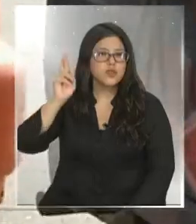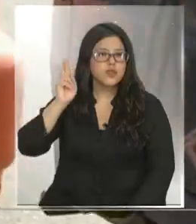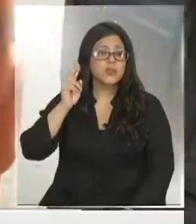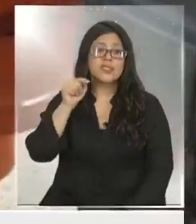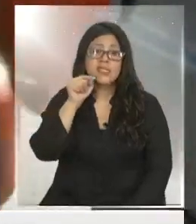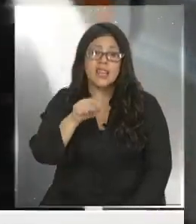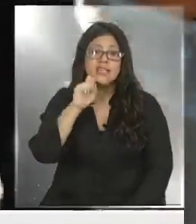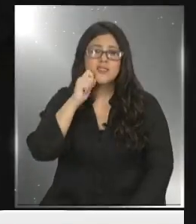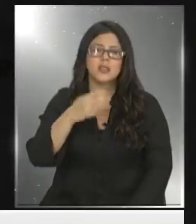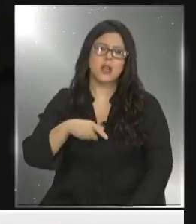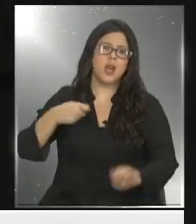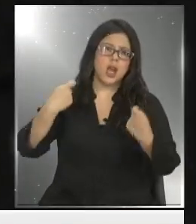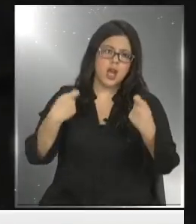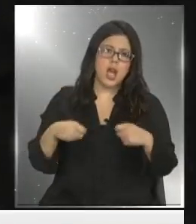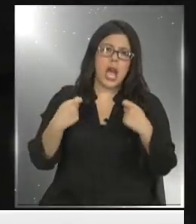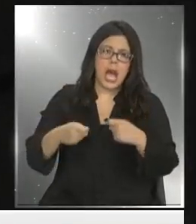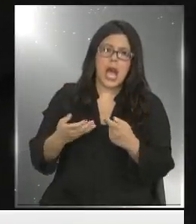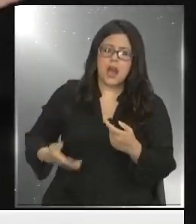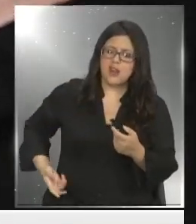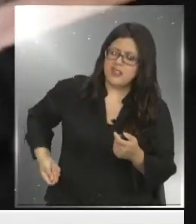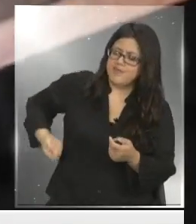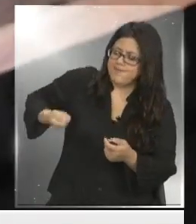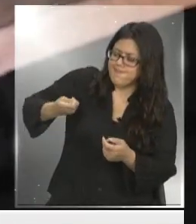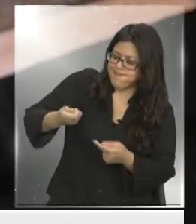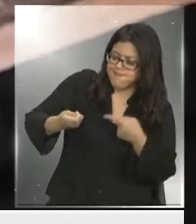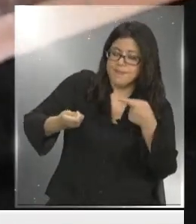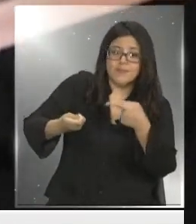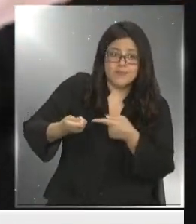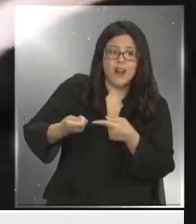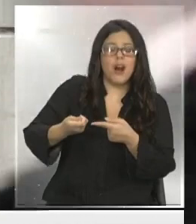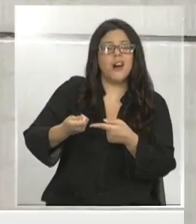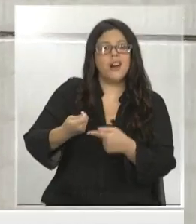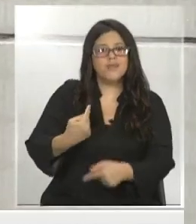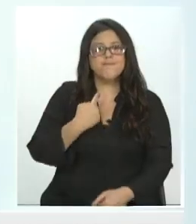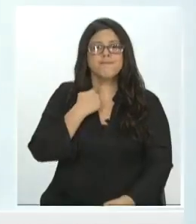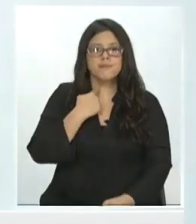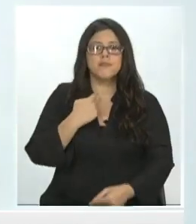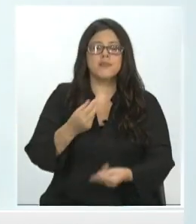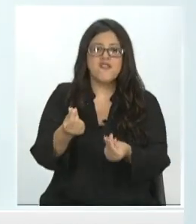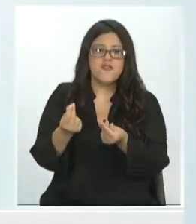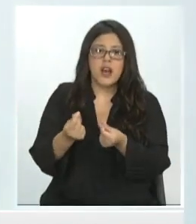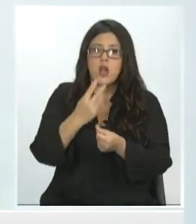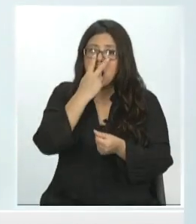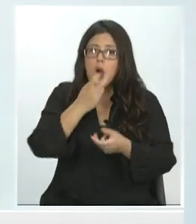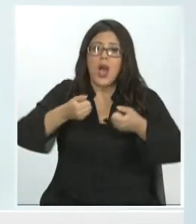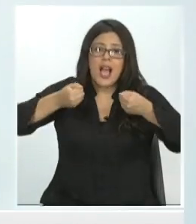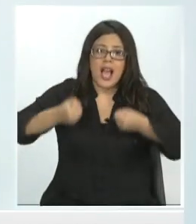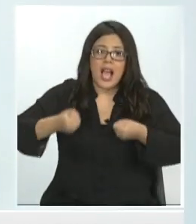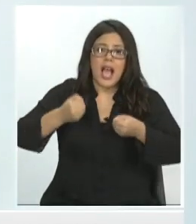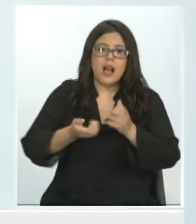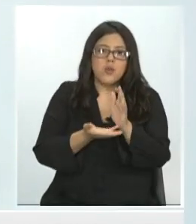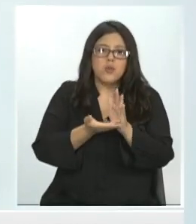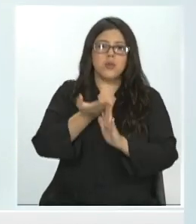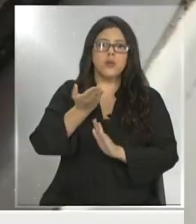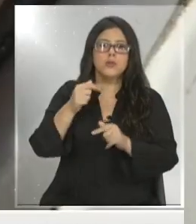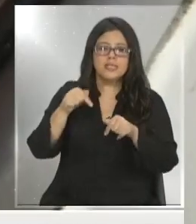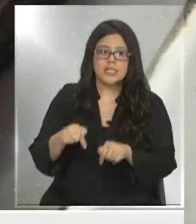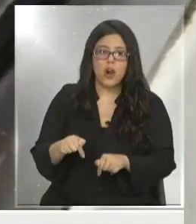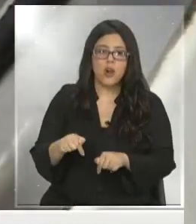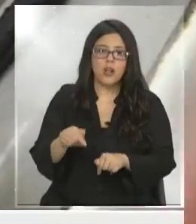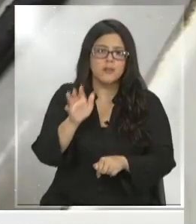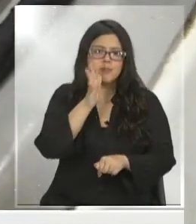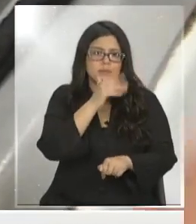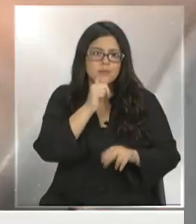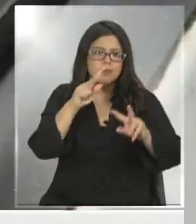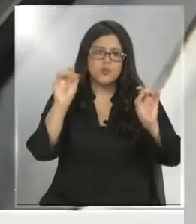Cada vez está más caro y el bolsillo de los consumidores lo nota. El precio del gas está por las nubes y hasta ahora no hay luces de